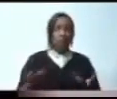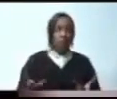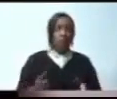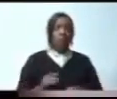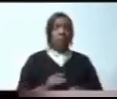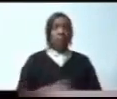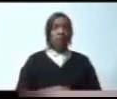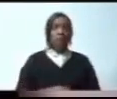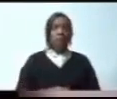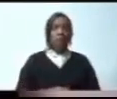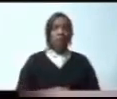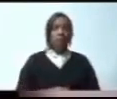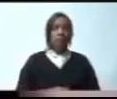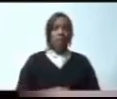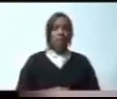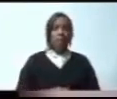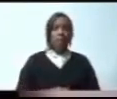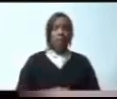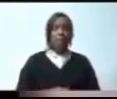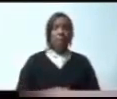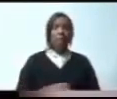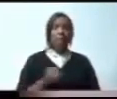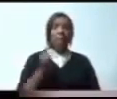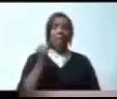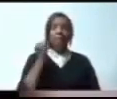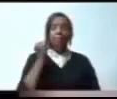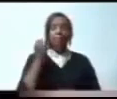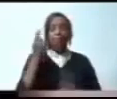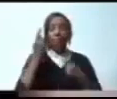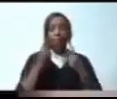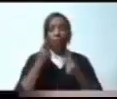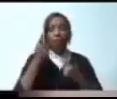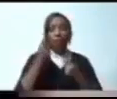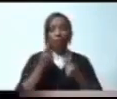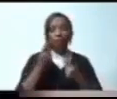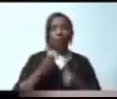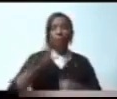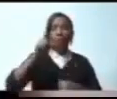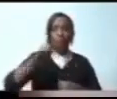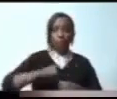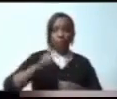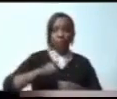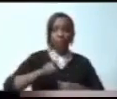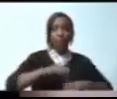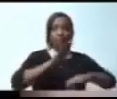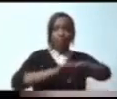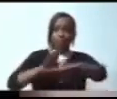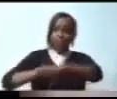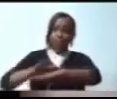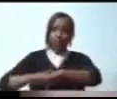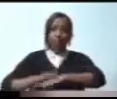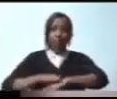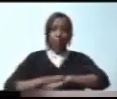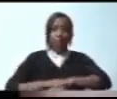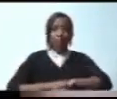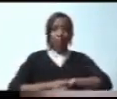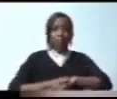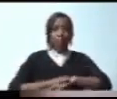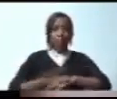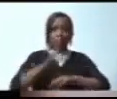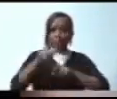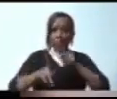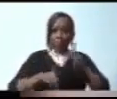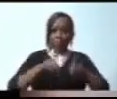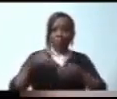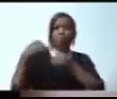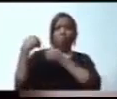¿por qué no se hace una convocatoria a un conversatorio nacional, una mesa de trabajo nacional, con todos los incumbentes, con los